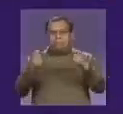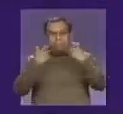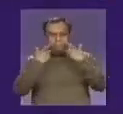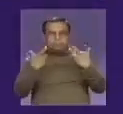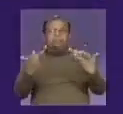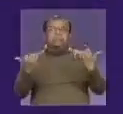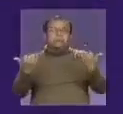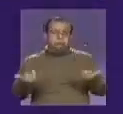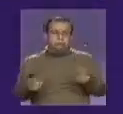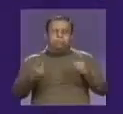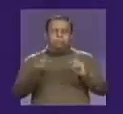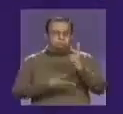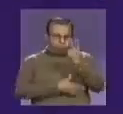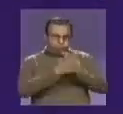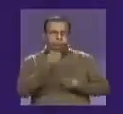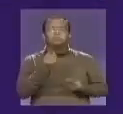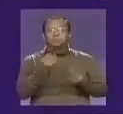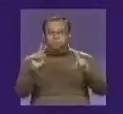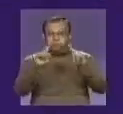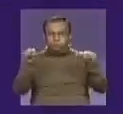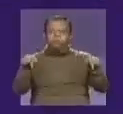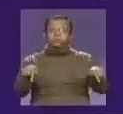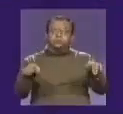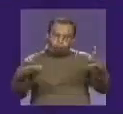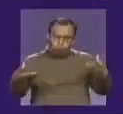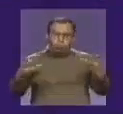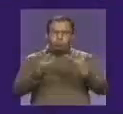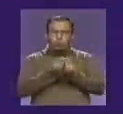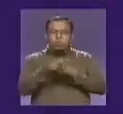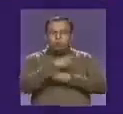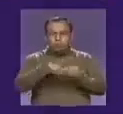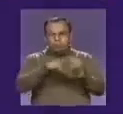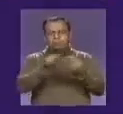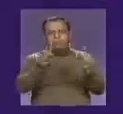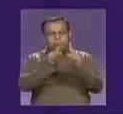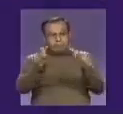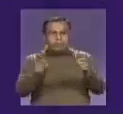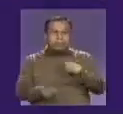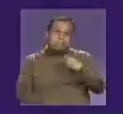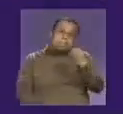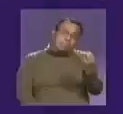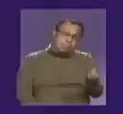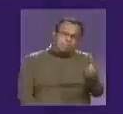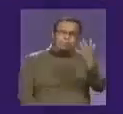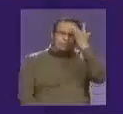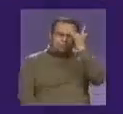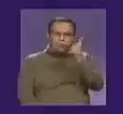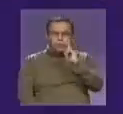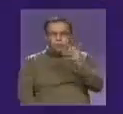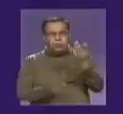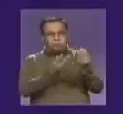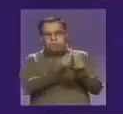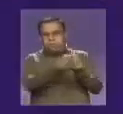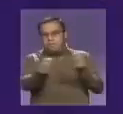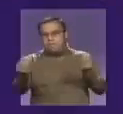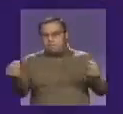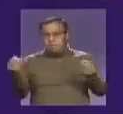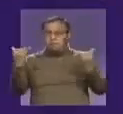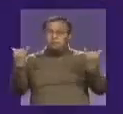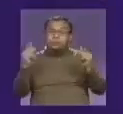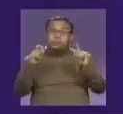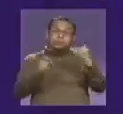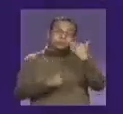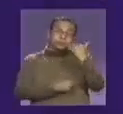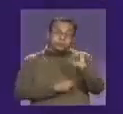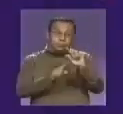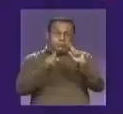abismal, aunque ambas pertenecemos, digamos, a un grupo que ha sido excluido por distintas categorías. En el caso de las